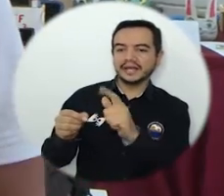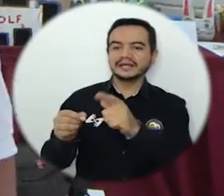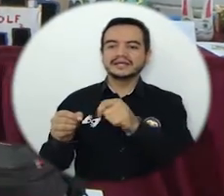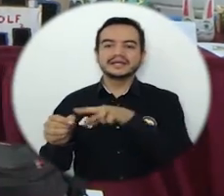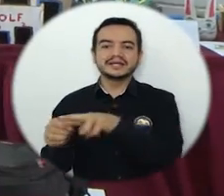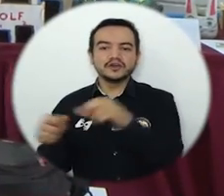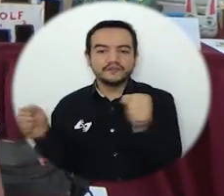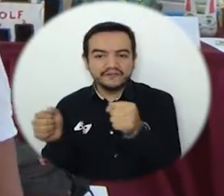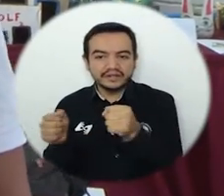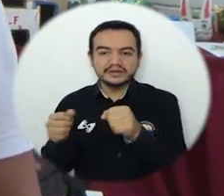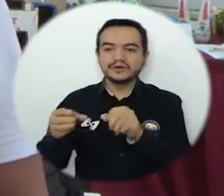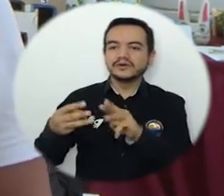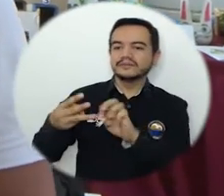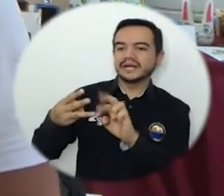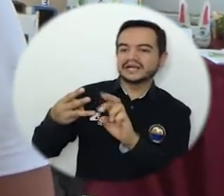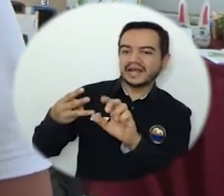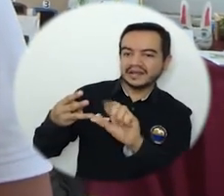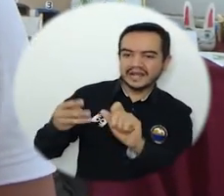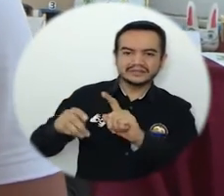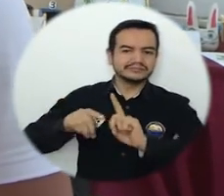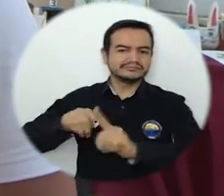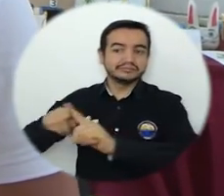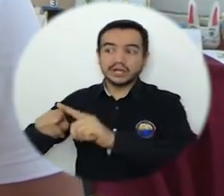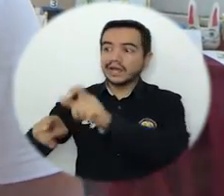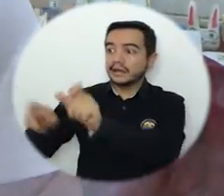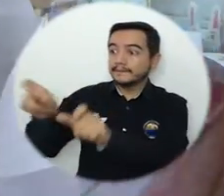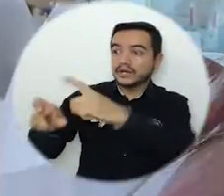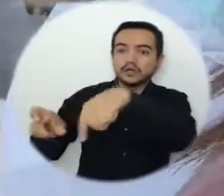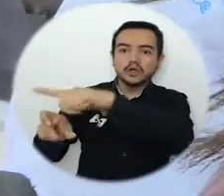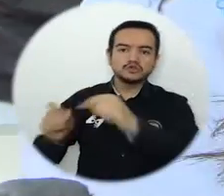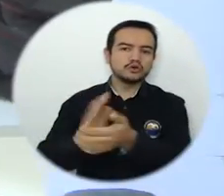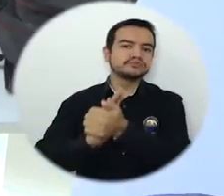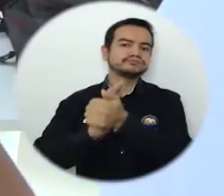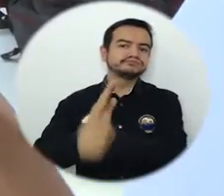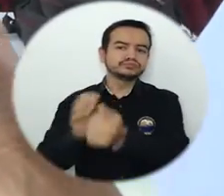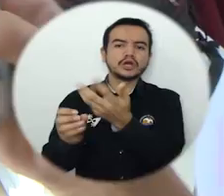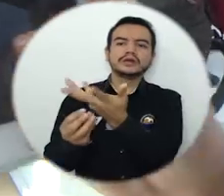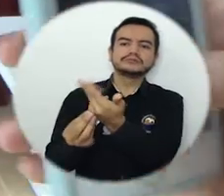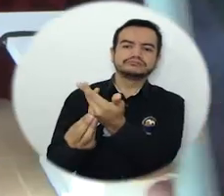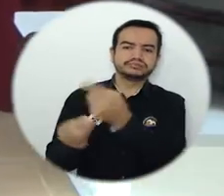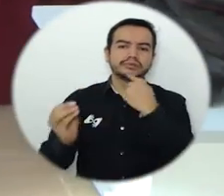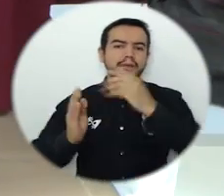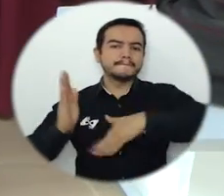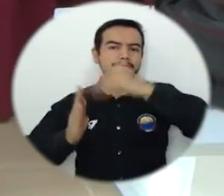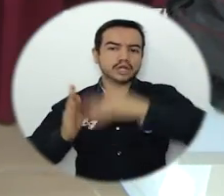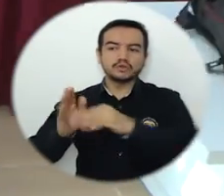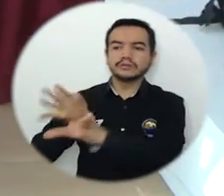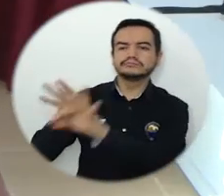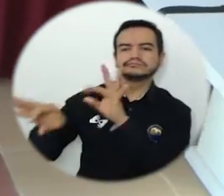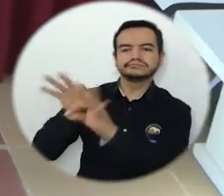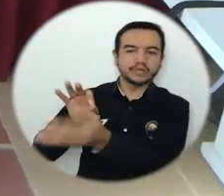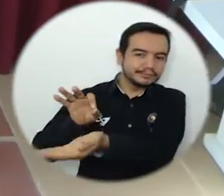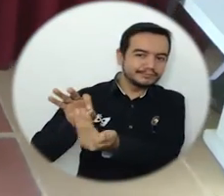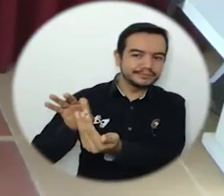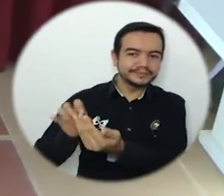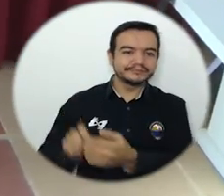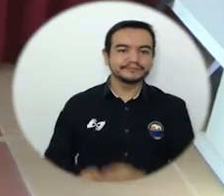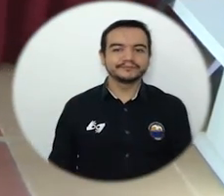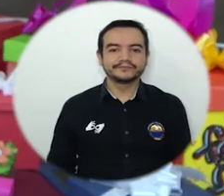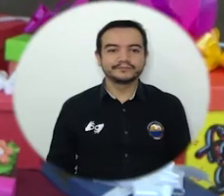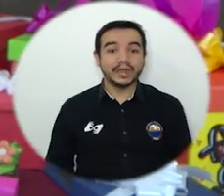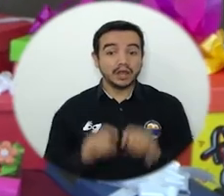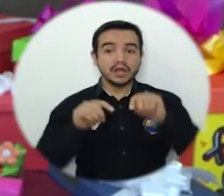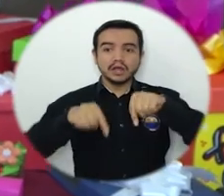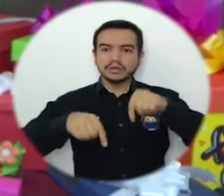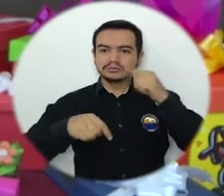Varela, y buscando más, porque son muchos en la zona bananera los que tienen bastante talento en el arte de la